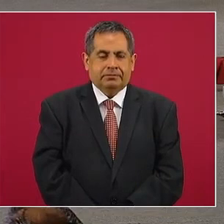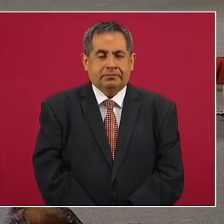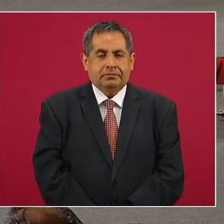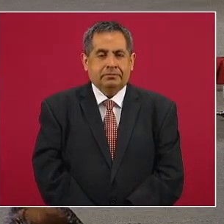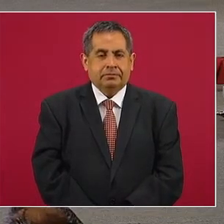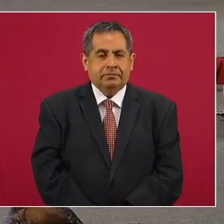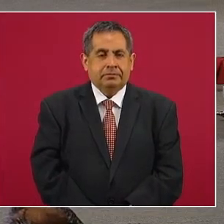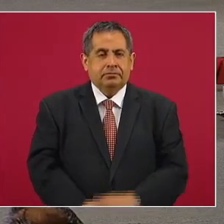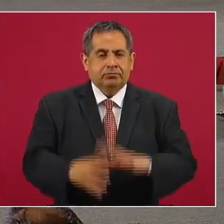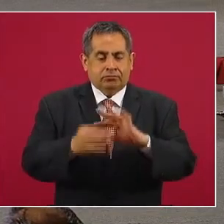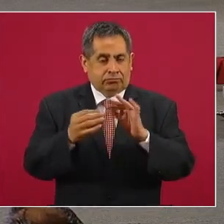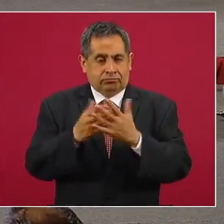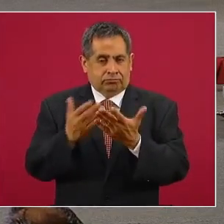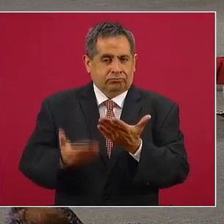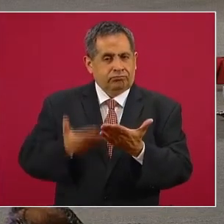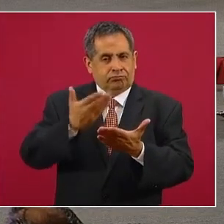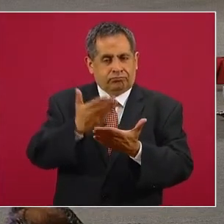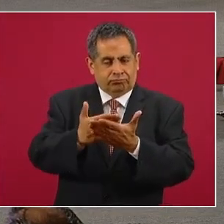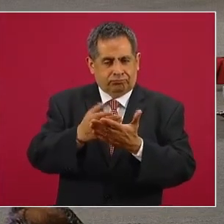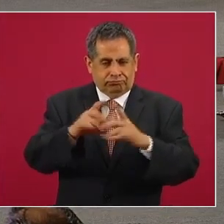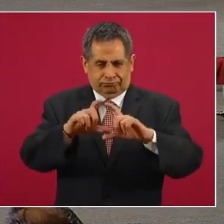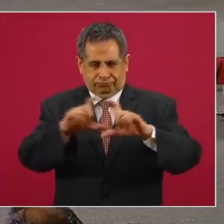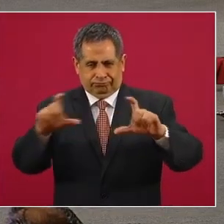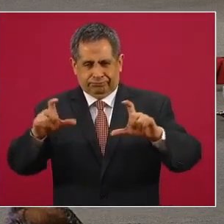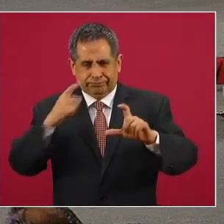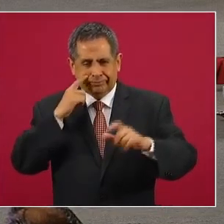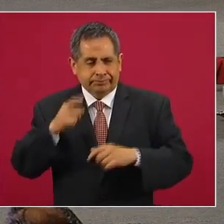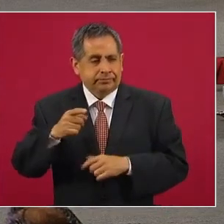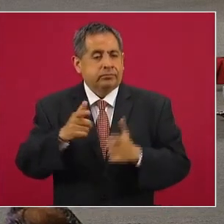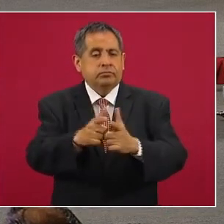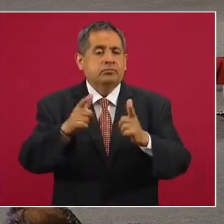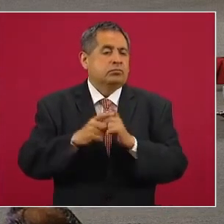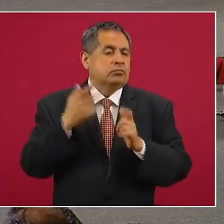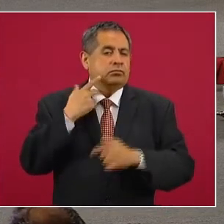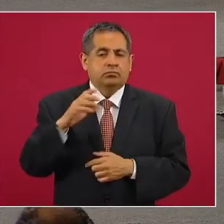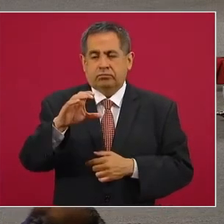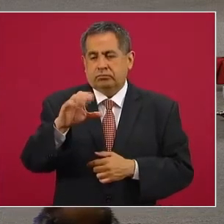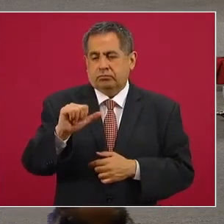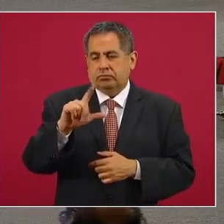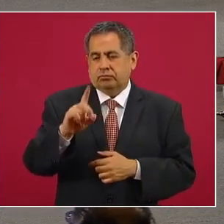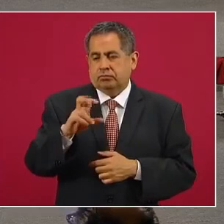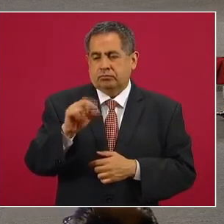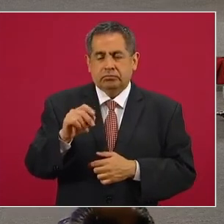Proponen negar registro a partido de los Calderón.